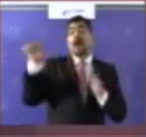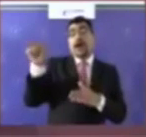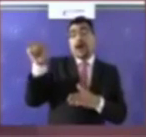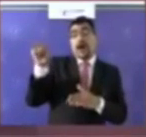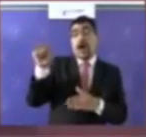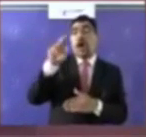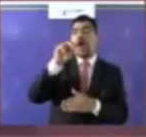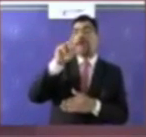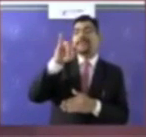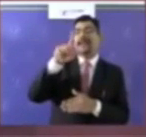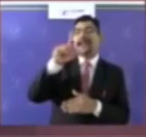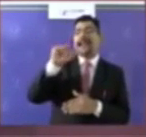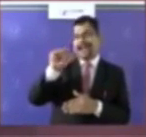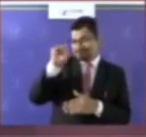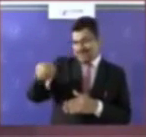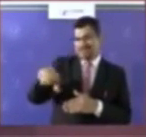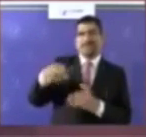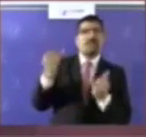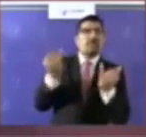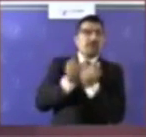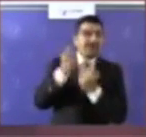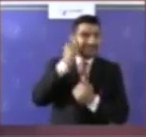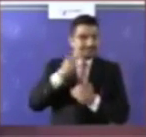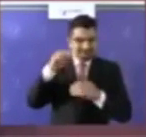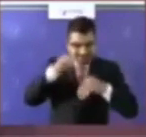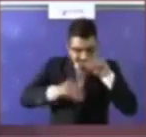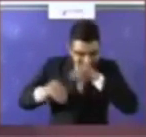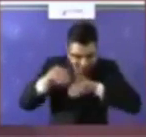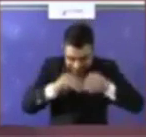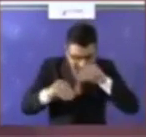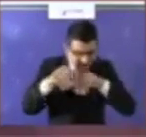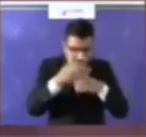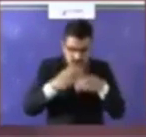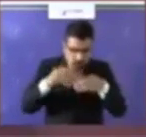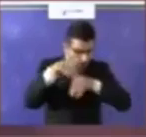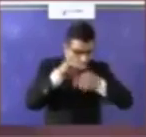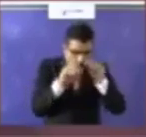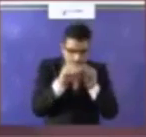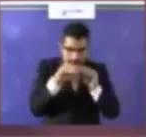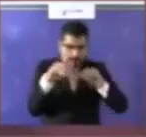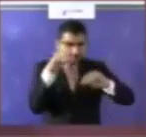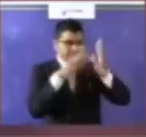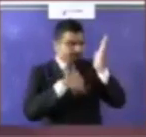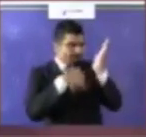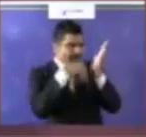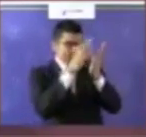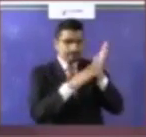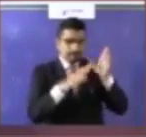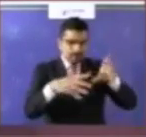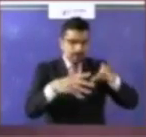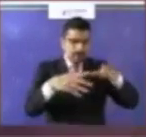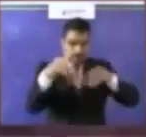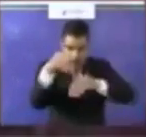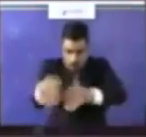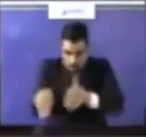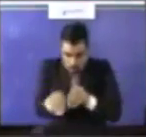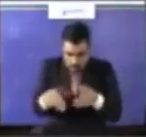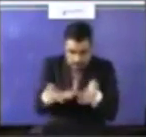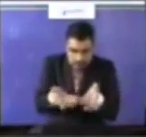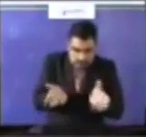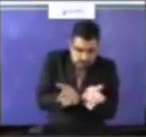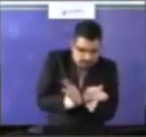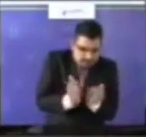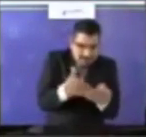mismos materiales y procedimientos, con ciertas modificaciones, con las que se vienen elaborando jícaras y